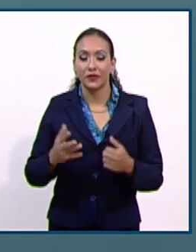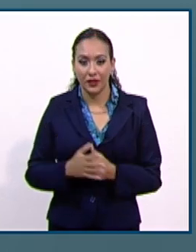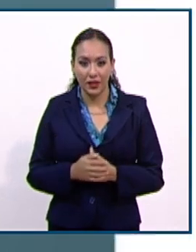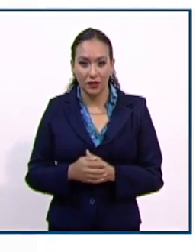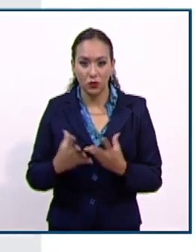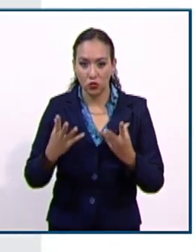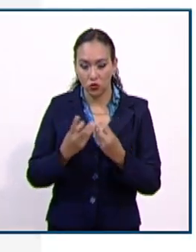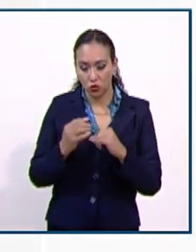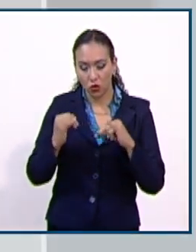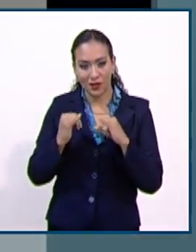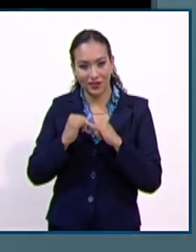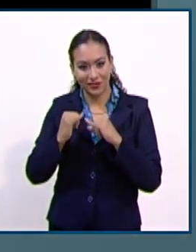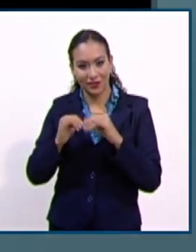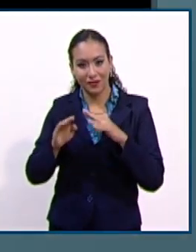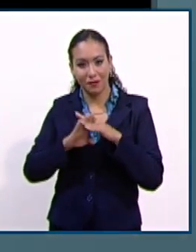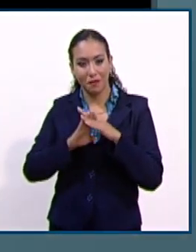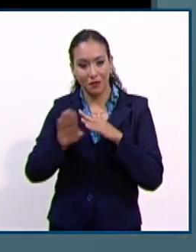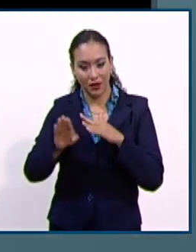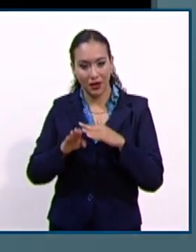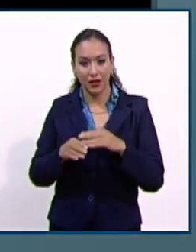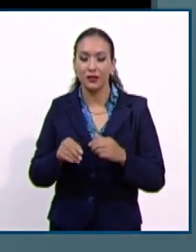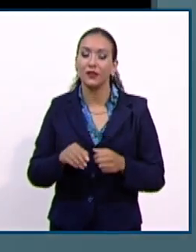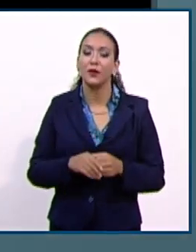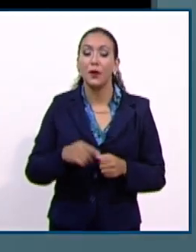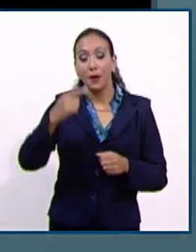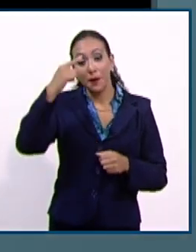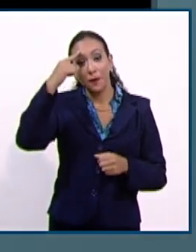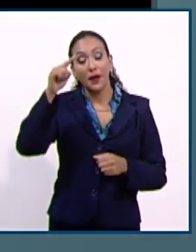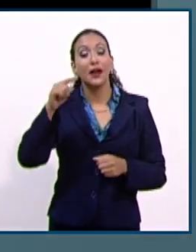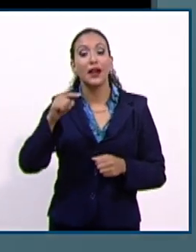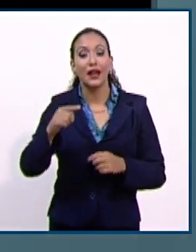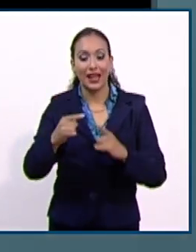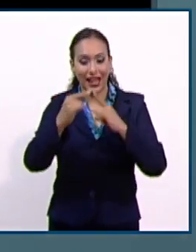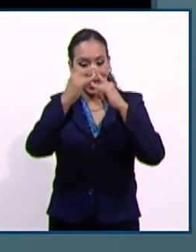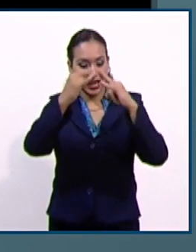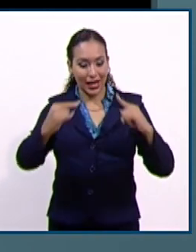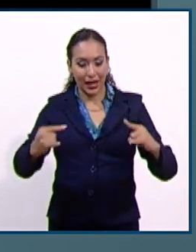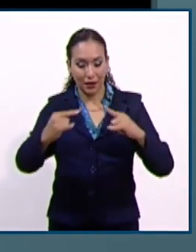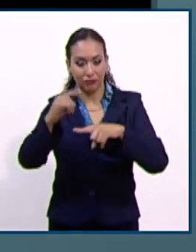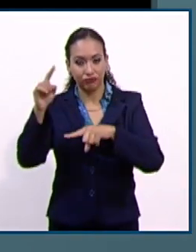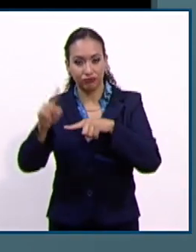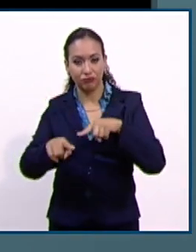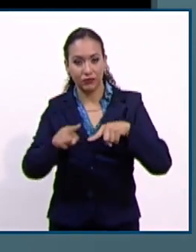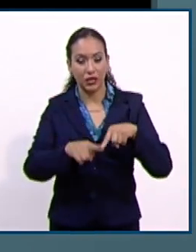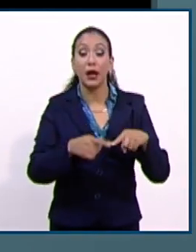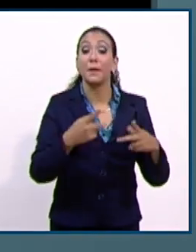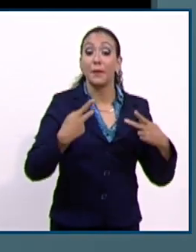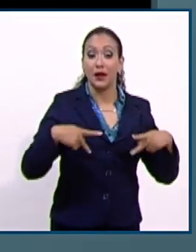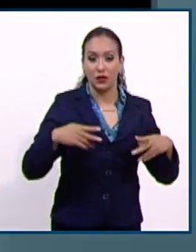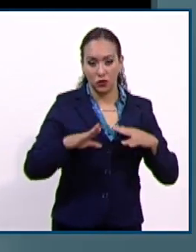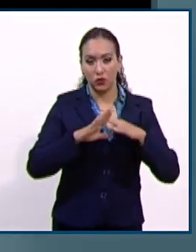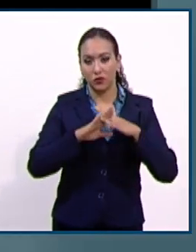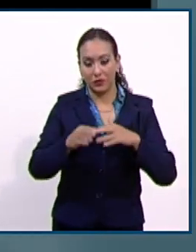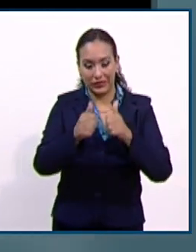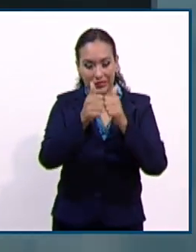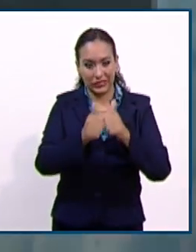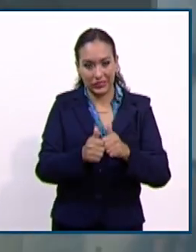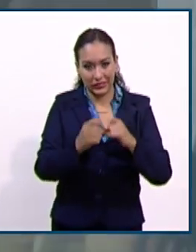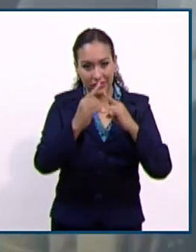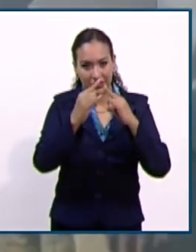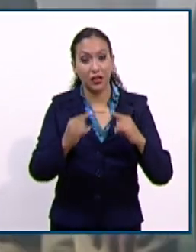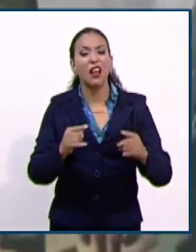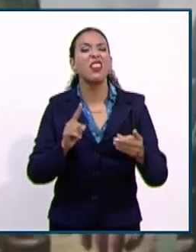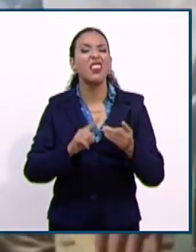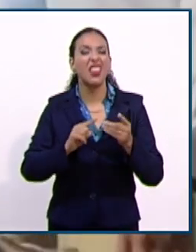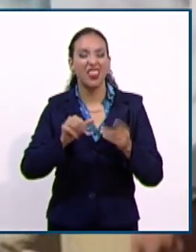Instituto Nacional de Migración y la Guardia Nacional para retirar el campamento que habían instalado personas migrantes, en su mayoría haitianos